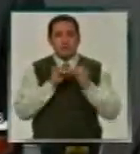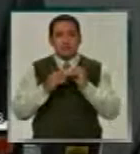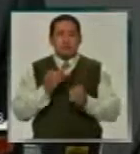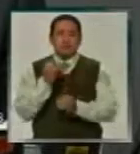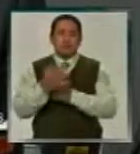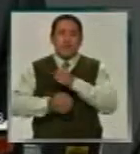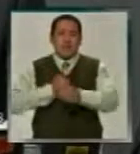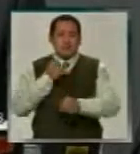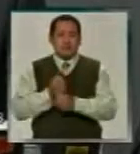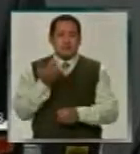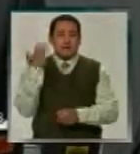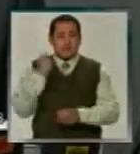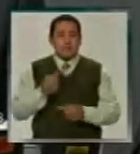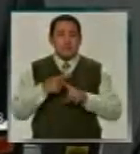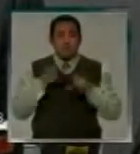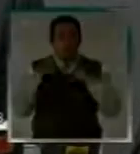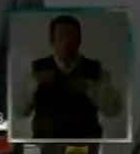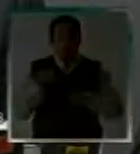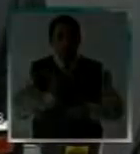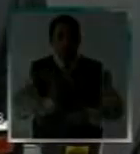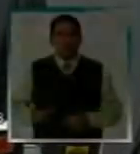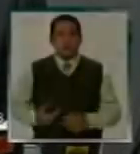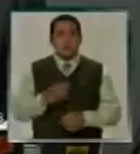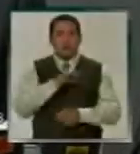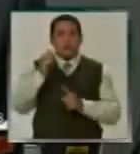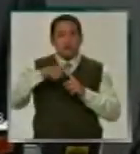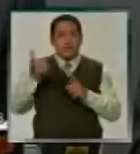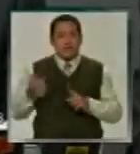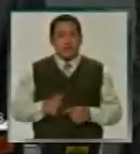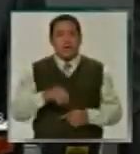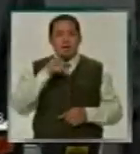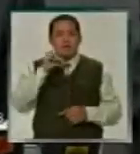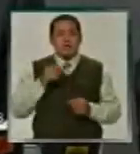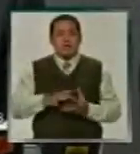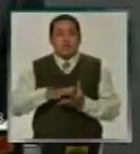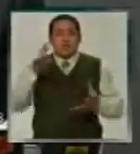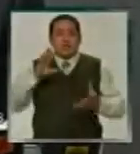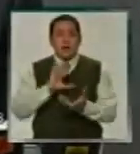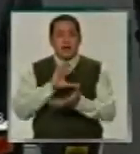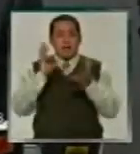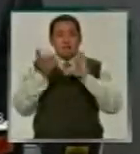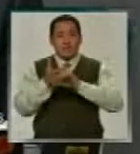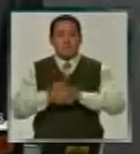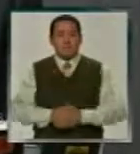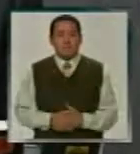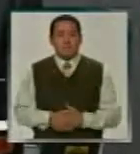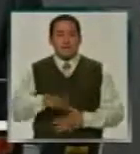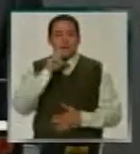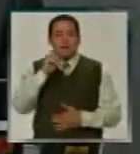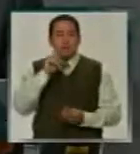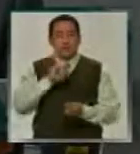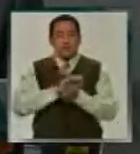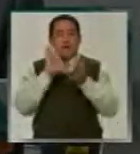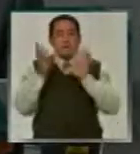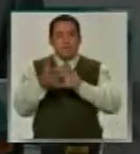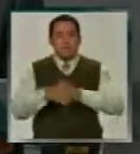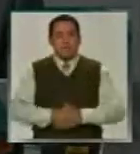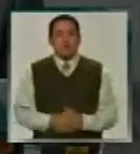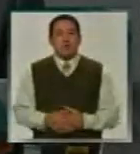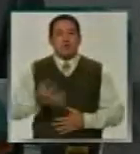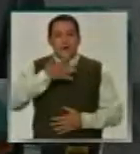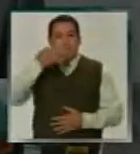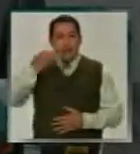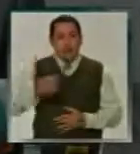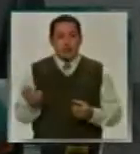muchos años. Por eso el presidente Ollanta habla de una gran transformación, habla de un cambio, pero un cambio real